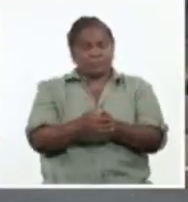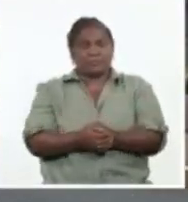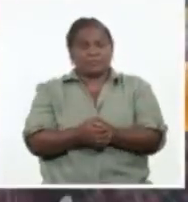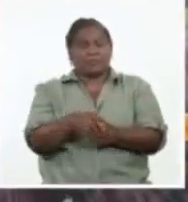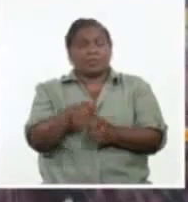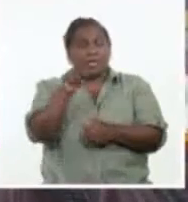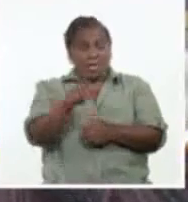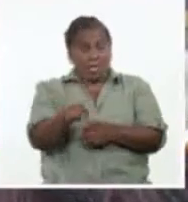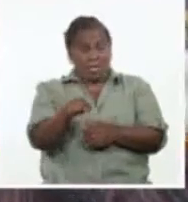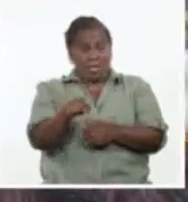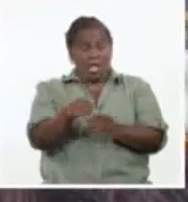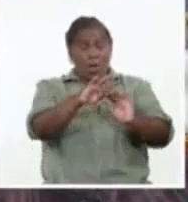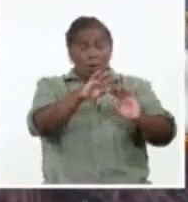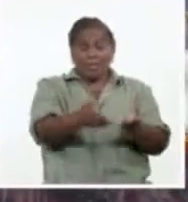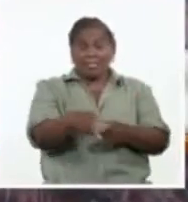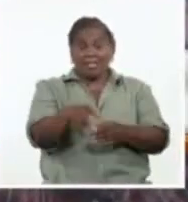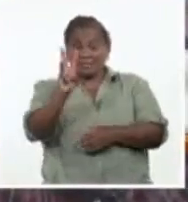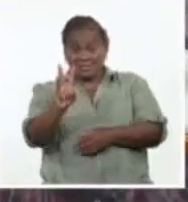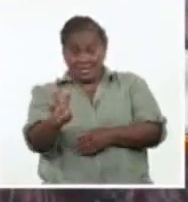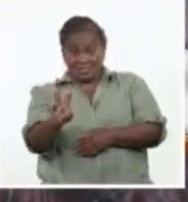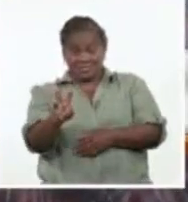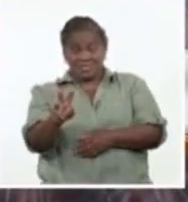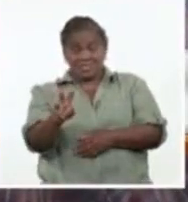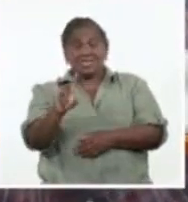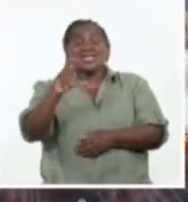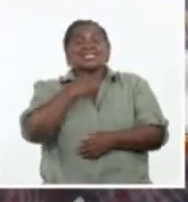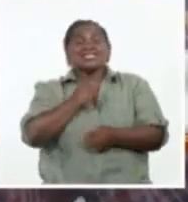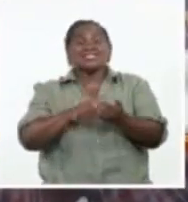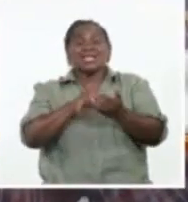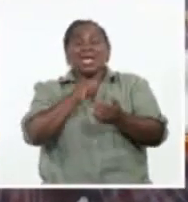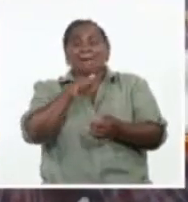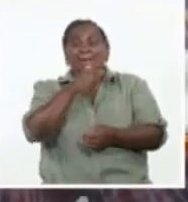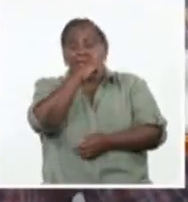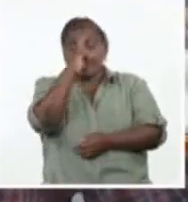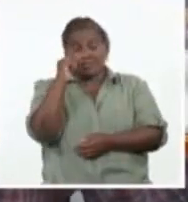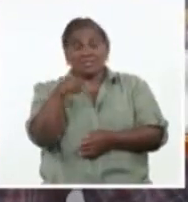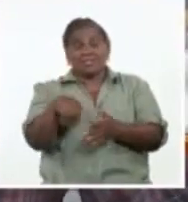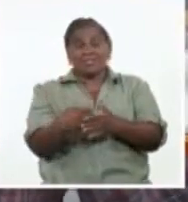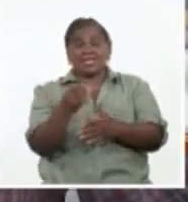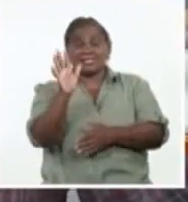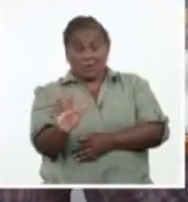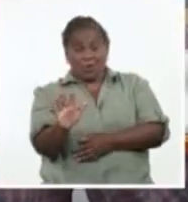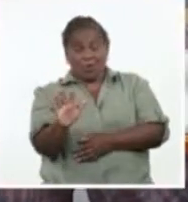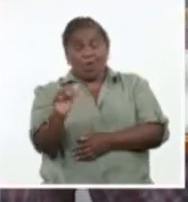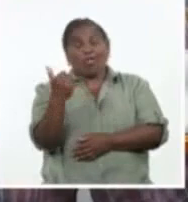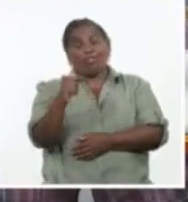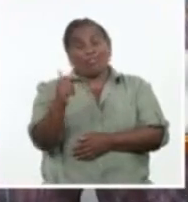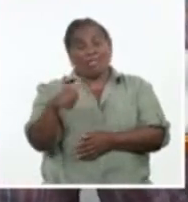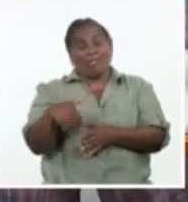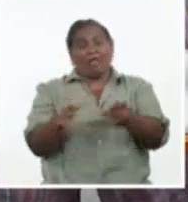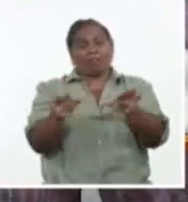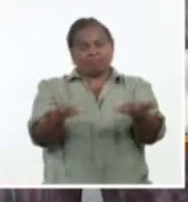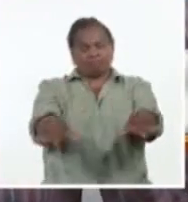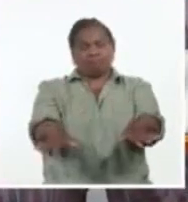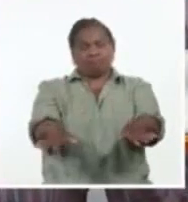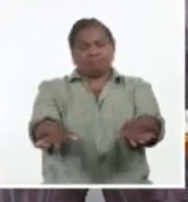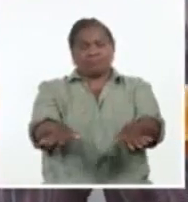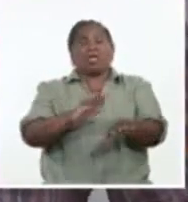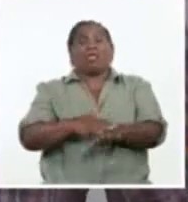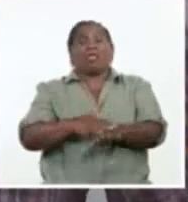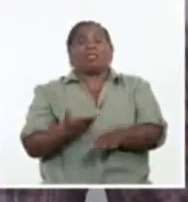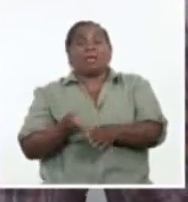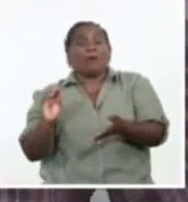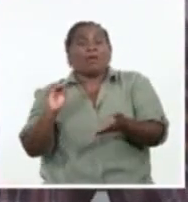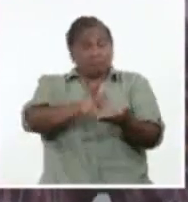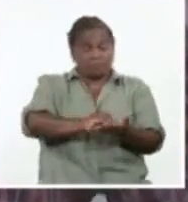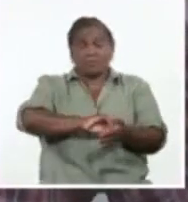unidades 3 de césped de aquí de Cienfuegos el día 5 por 10 días y después cuando se incorpore vamos a sacar la